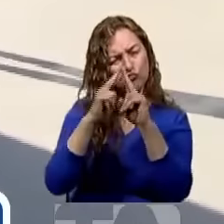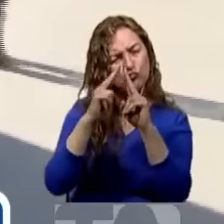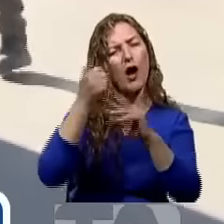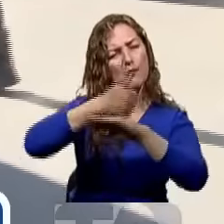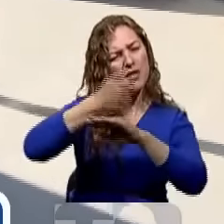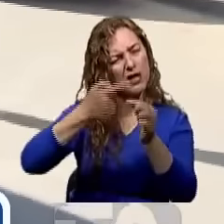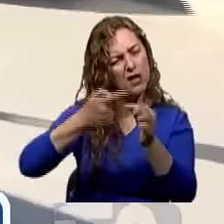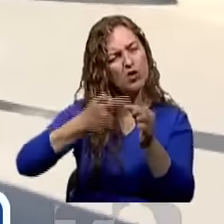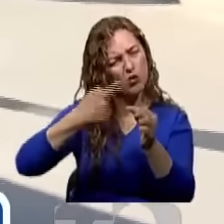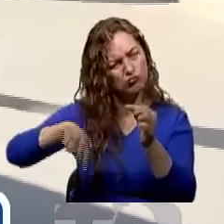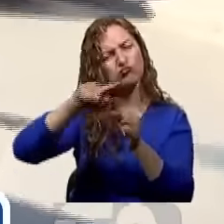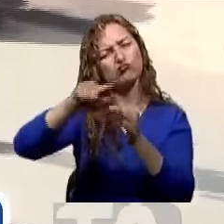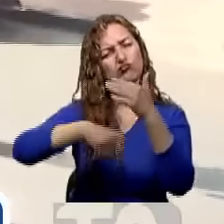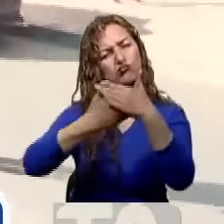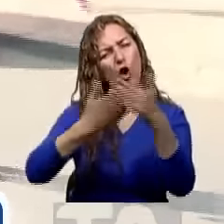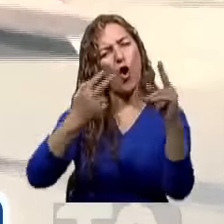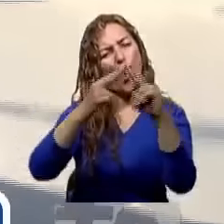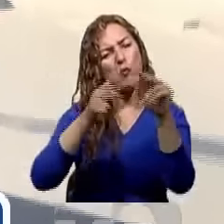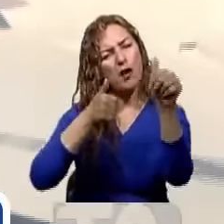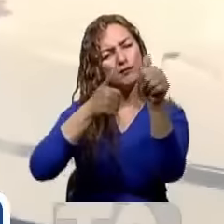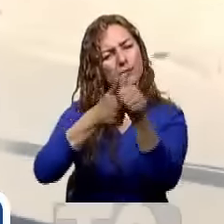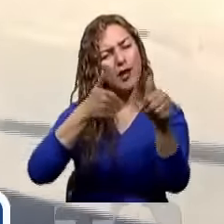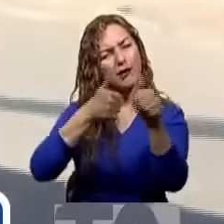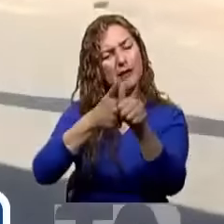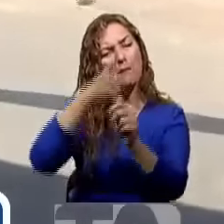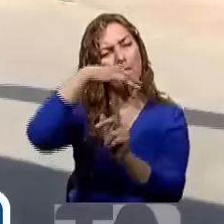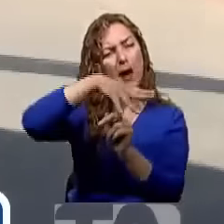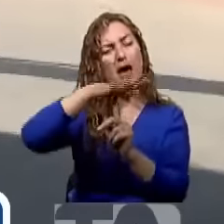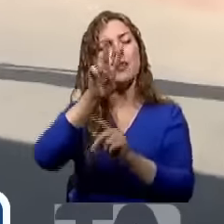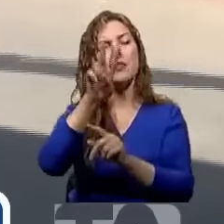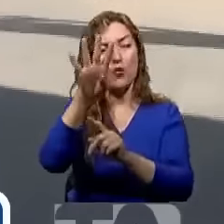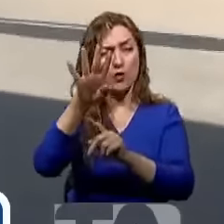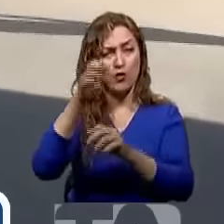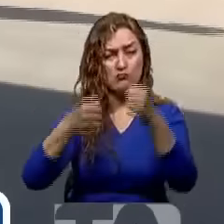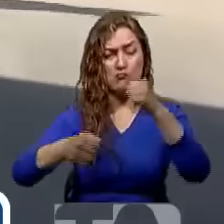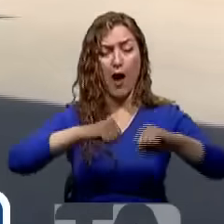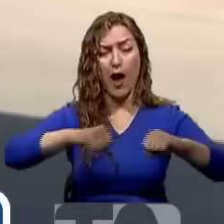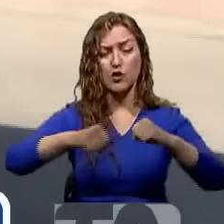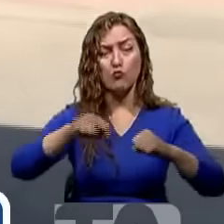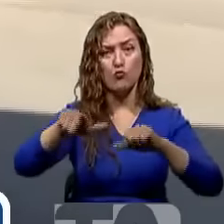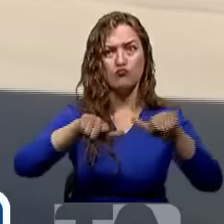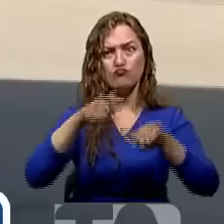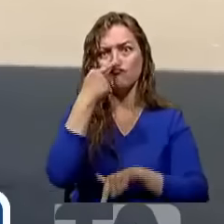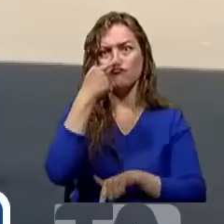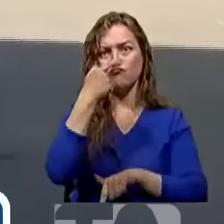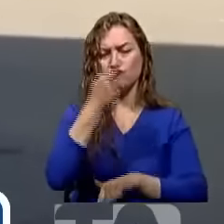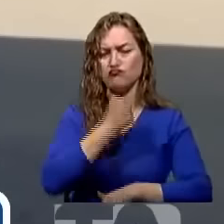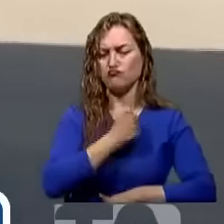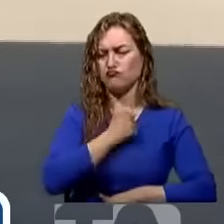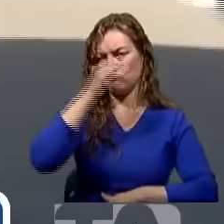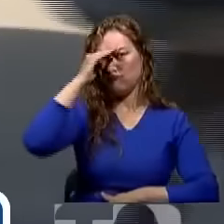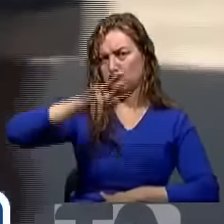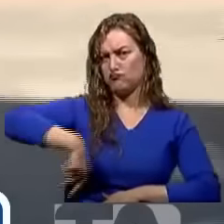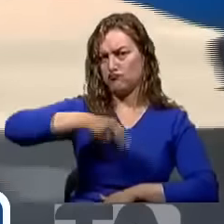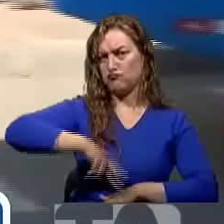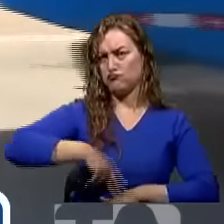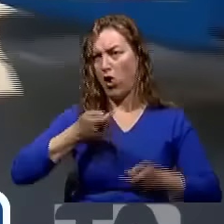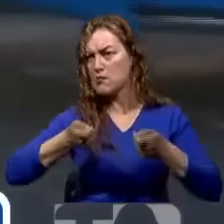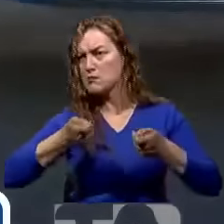nosotros la cercanía al bulevar del 24 de mayo. Entonces, para nosotros es un sitio de interés. Aquí nosotros